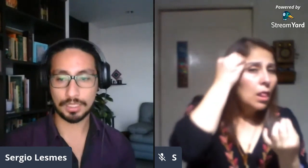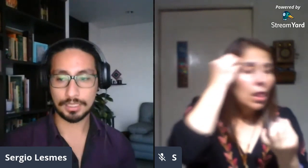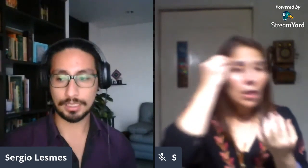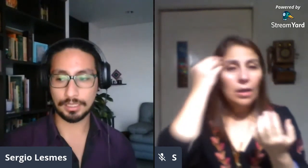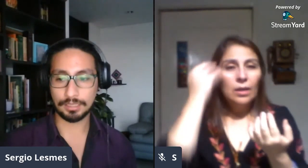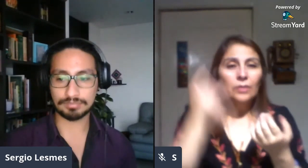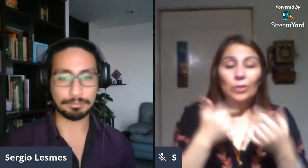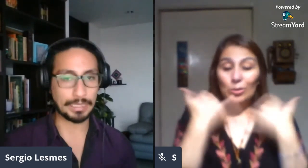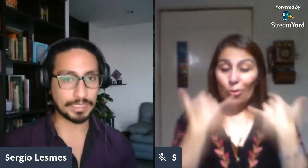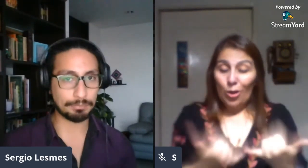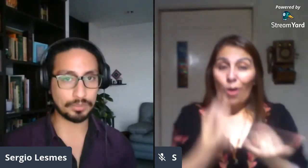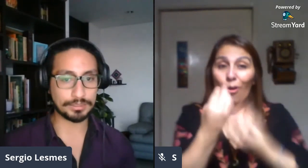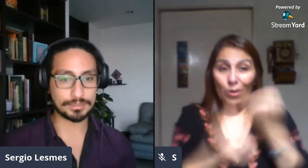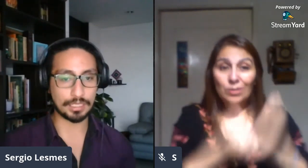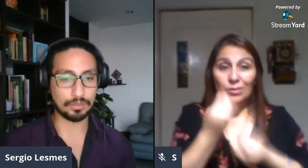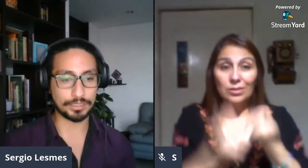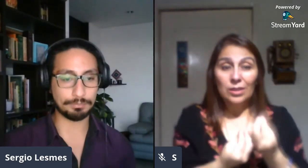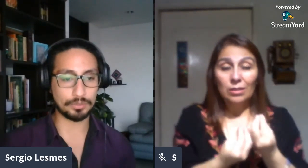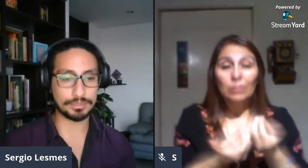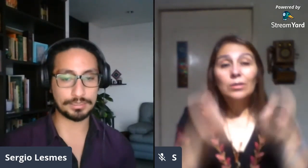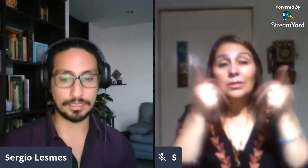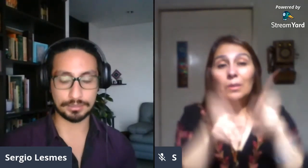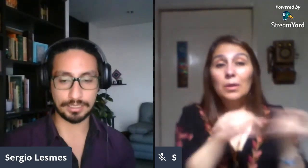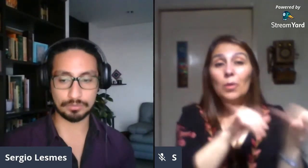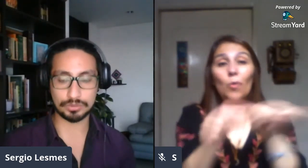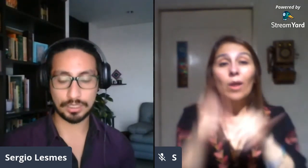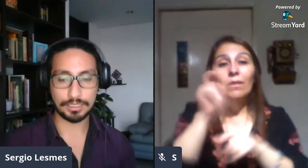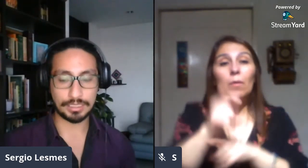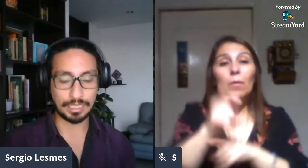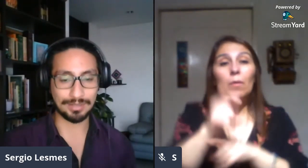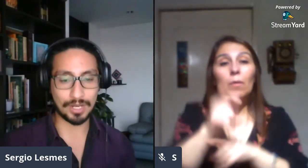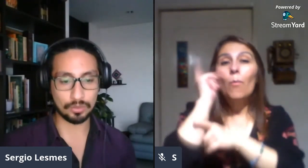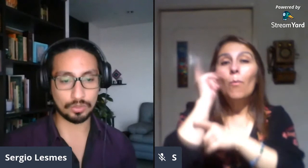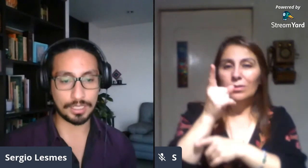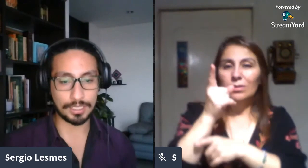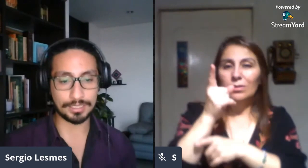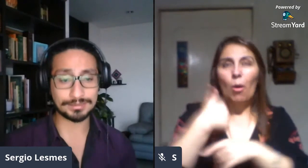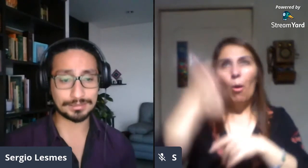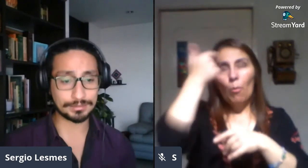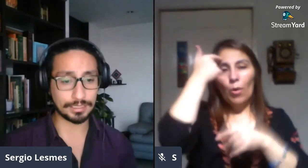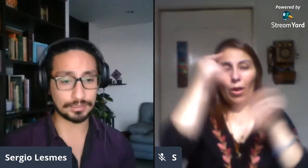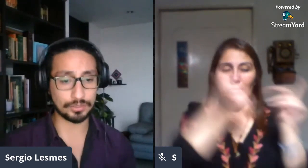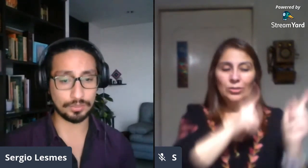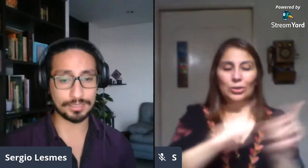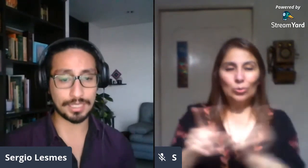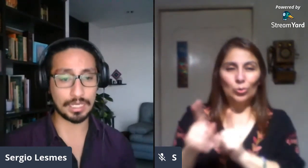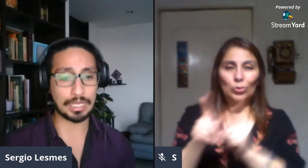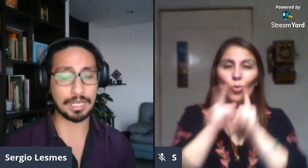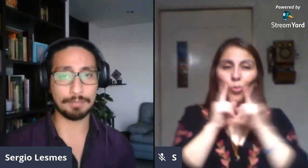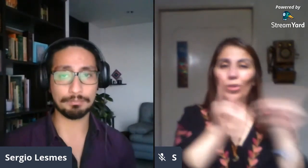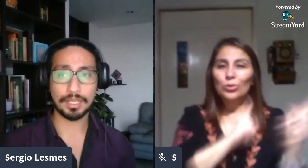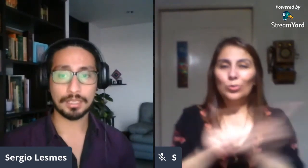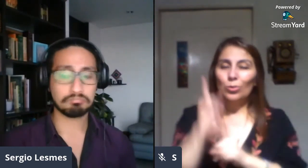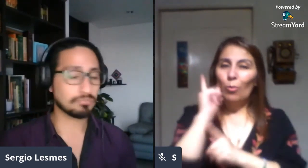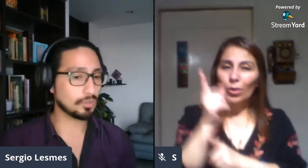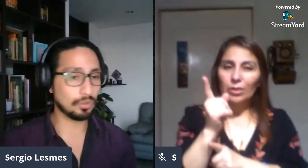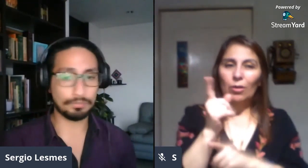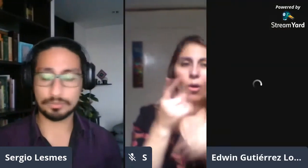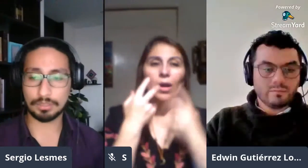momento, también hay que politizarlo, hay que politizar, digamos, y darle valor a estas interacciones.